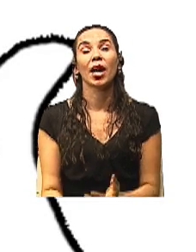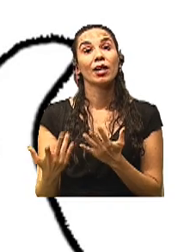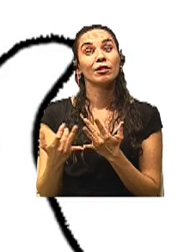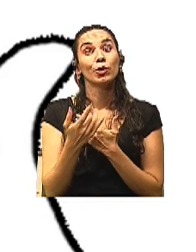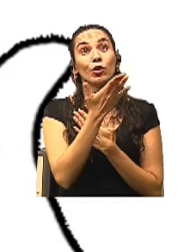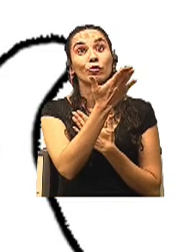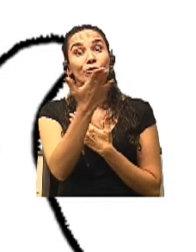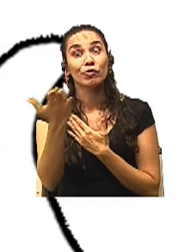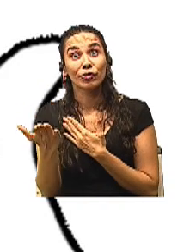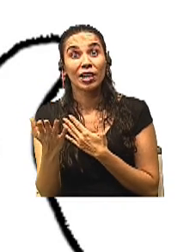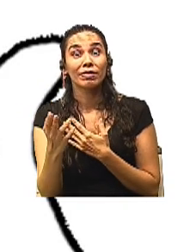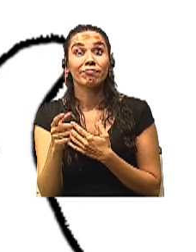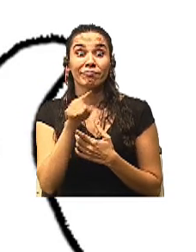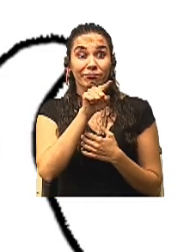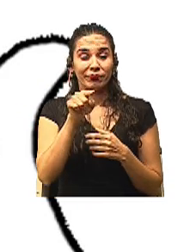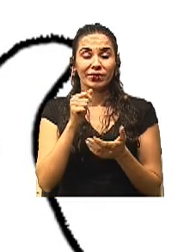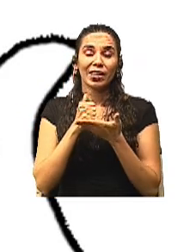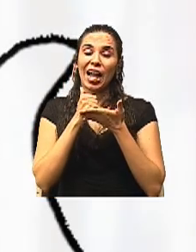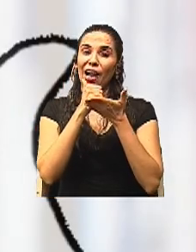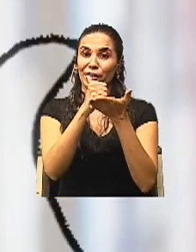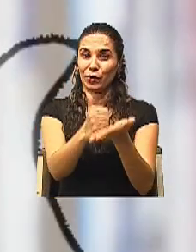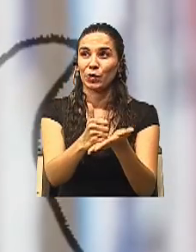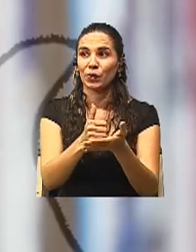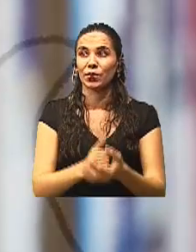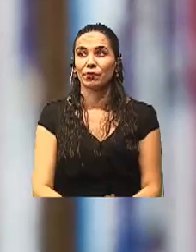Espero les haya servido de mucha ayuda.